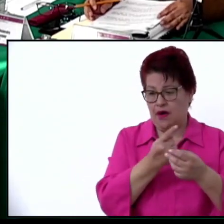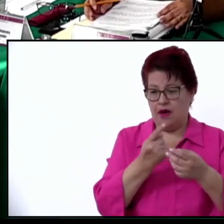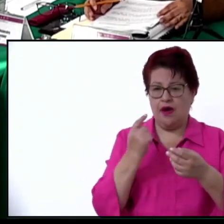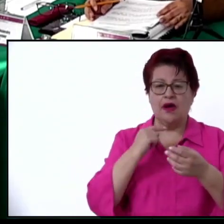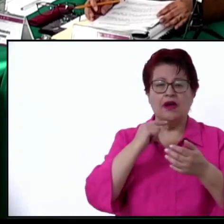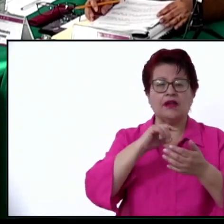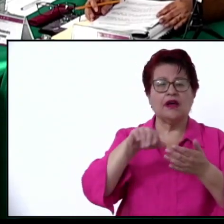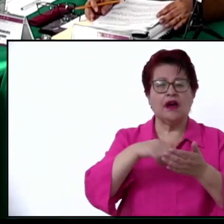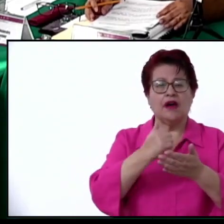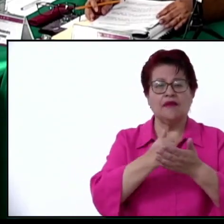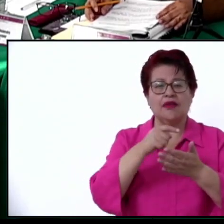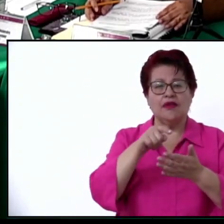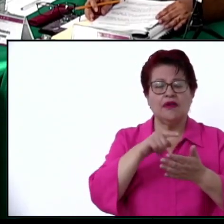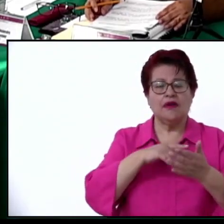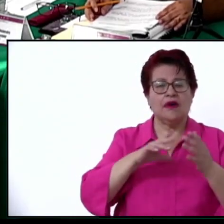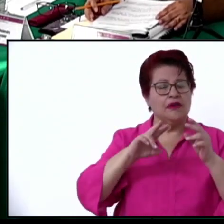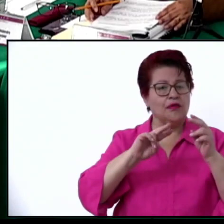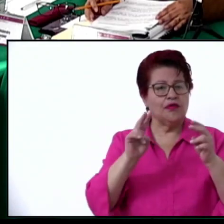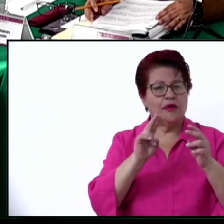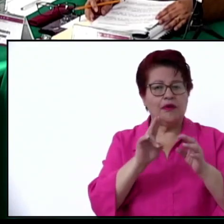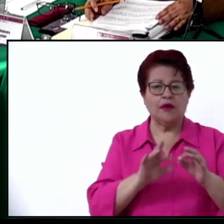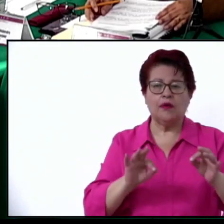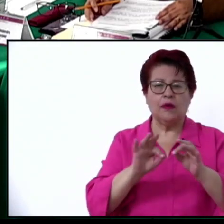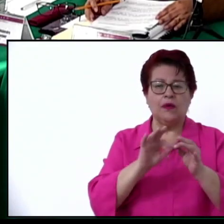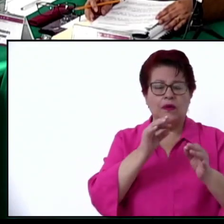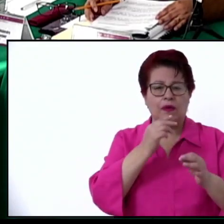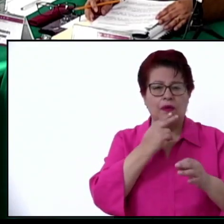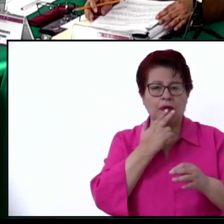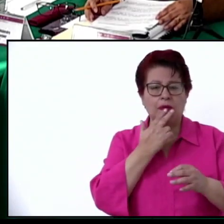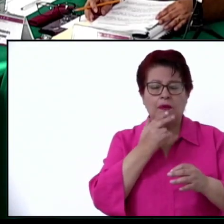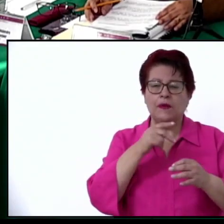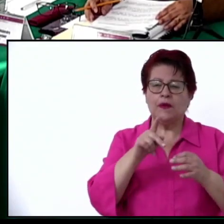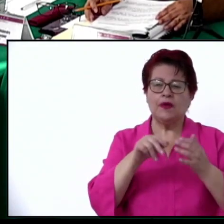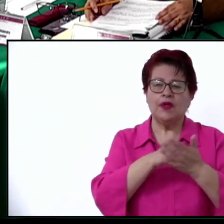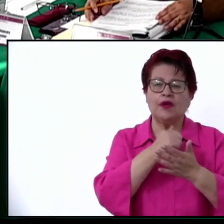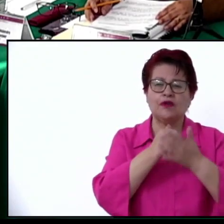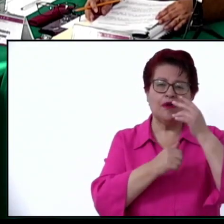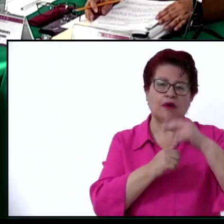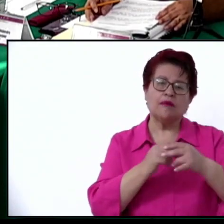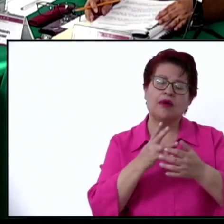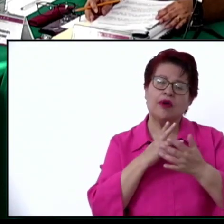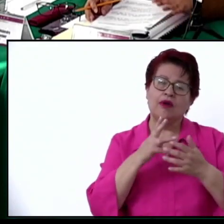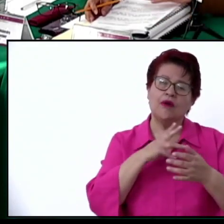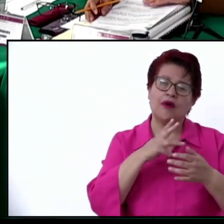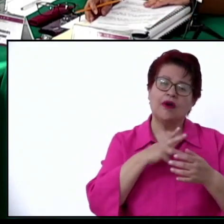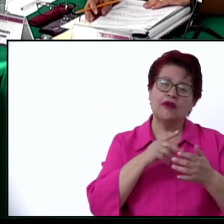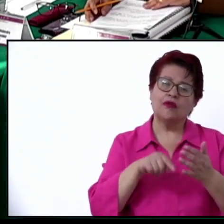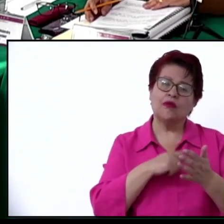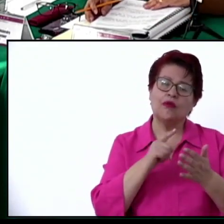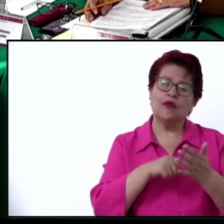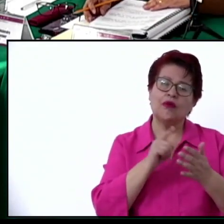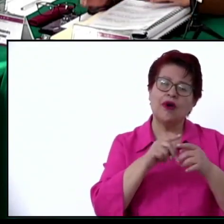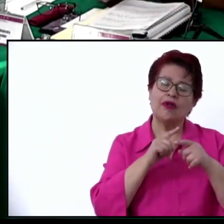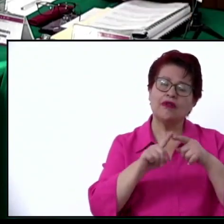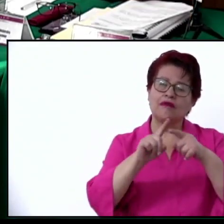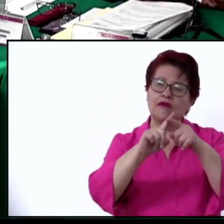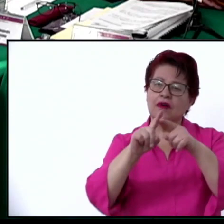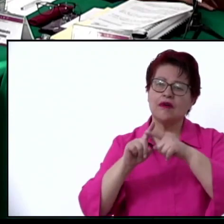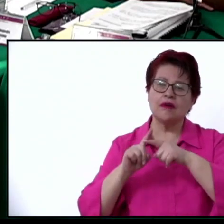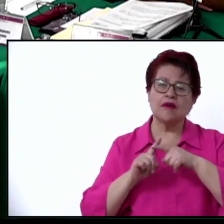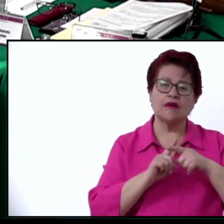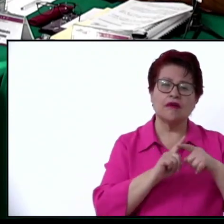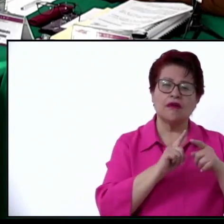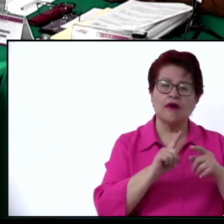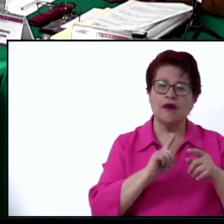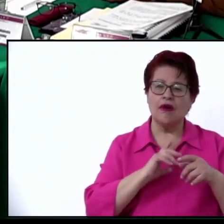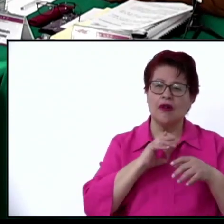esta capital es un tema de vital importancia. La Ciudad de México es un lugar diverso, donde